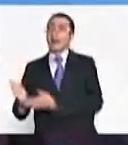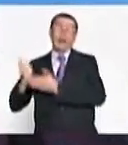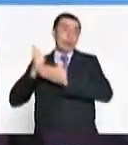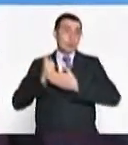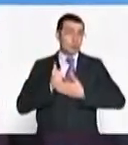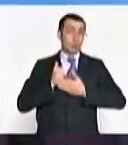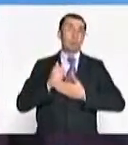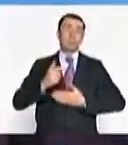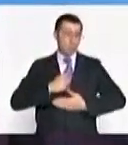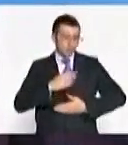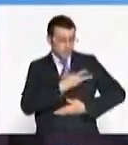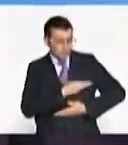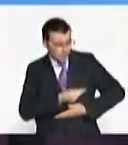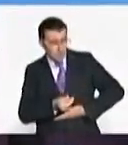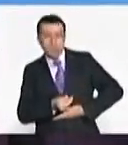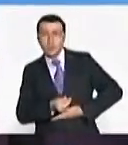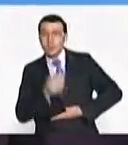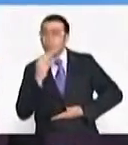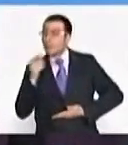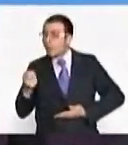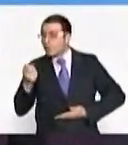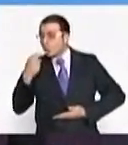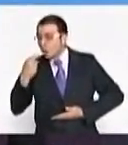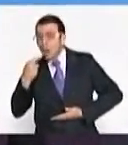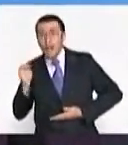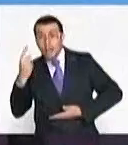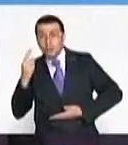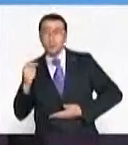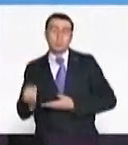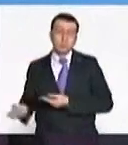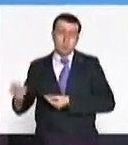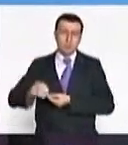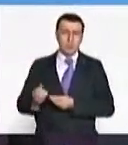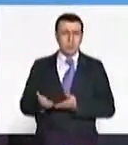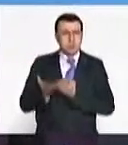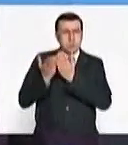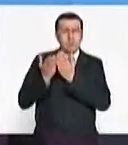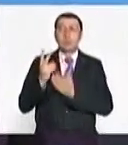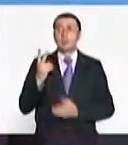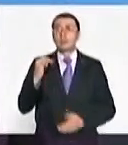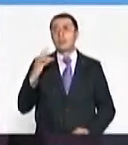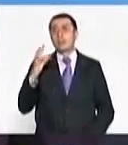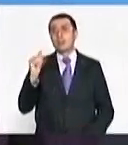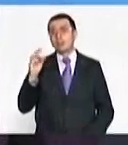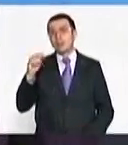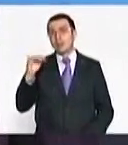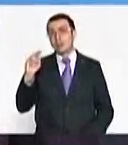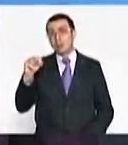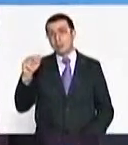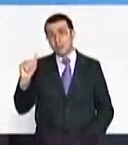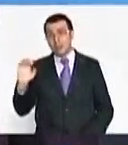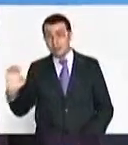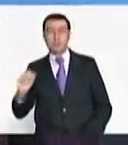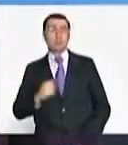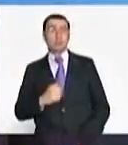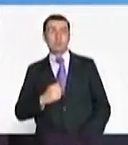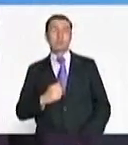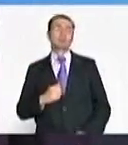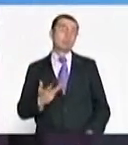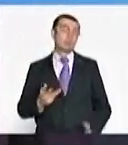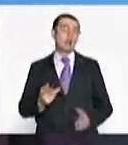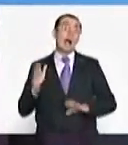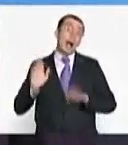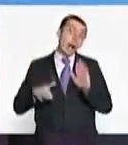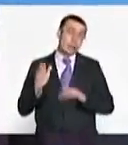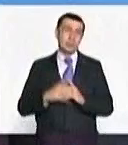sí necesitará un suplemento con altas dosis de vitamina E. Pero no quiere decir que todos tengamos que estar tomando vitaminas para estar sanos. Entonces, vemos